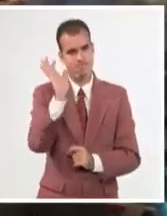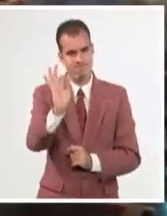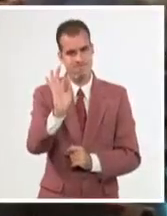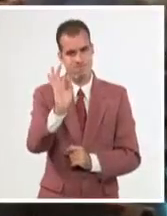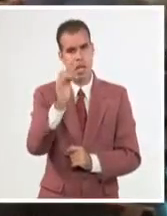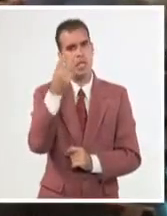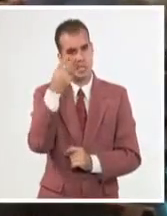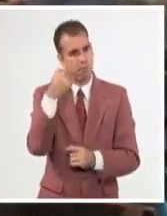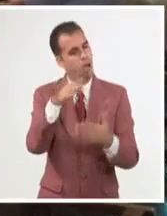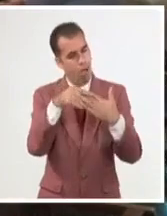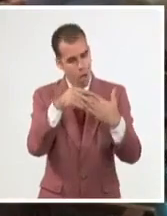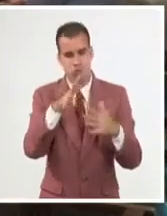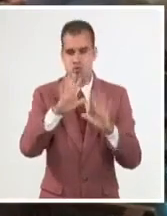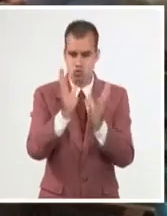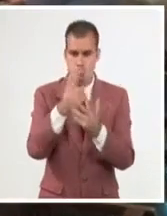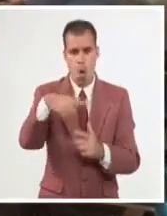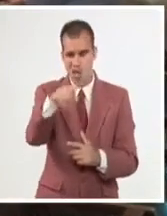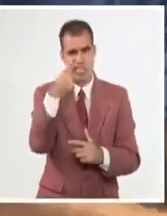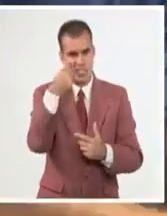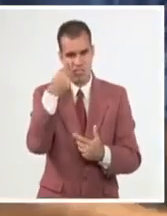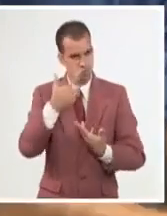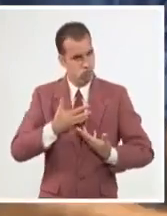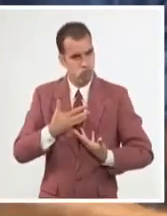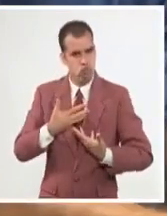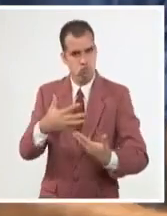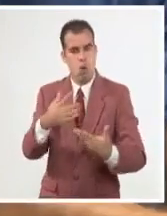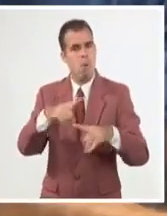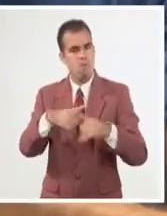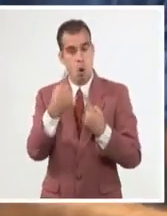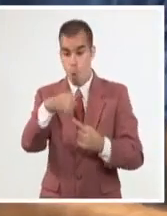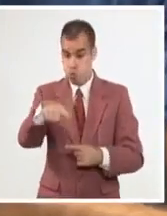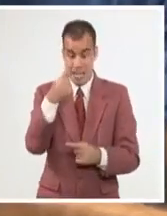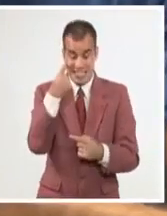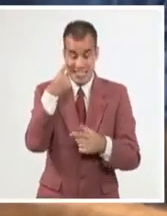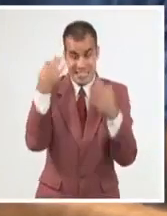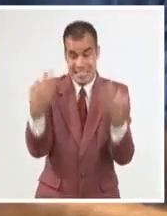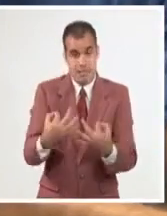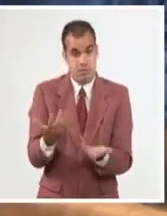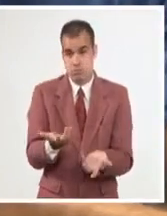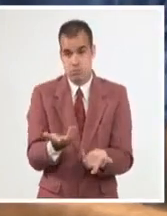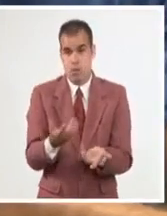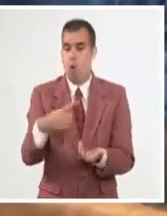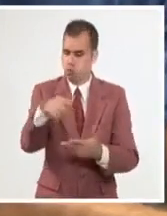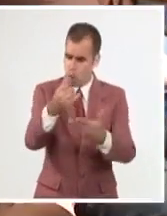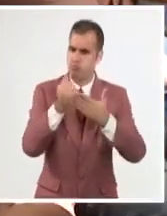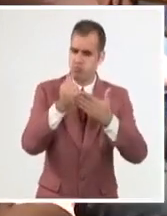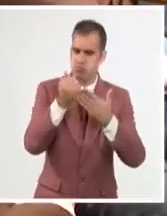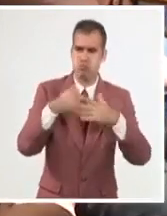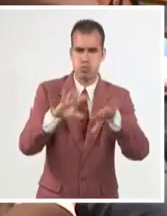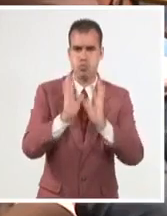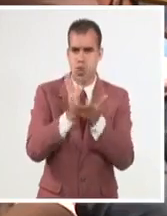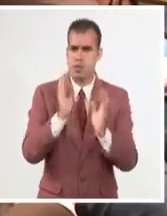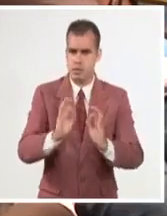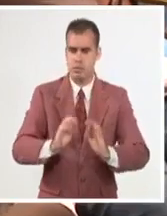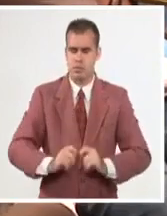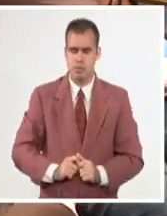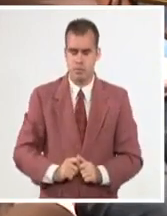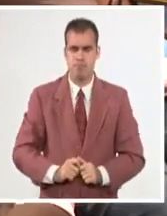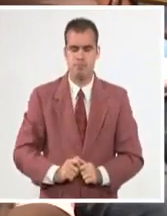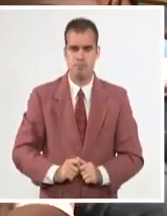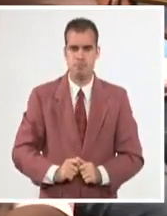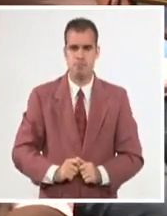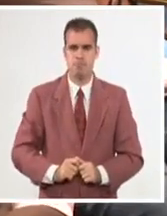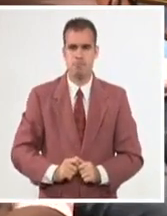sensibilidad y yo creo que hay compromiso, porque lo han vivido, porque lo aportan, porque han aportado y porque han estado participando. Y